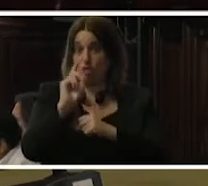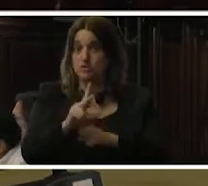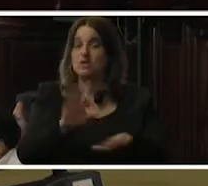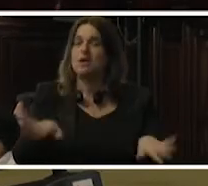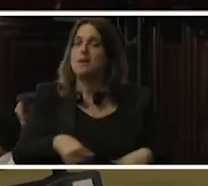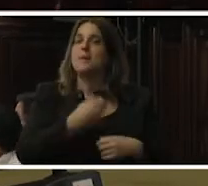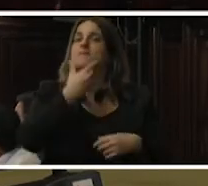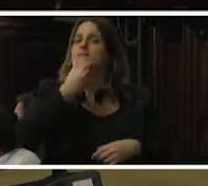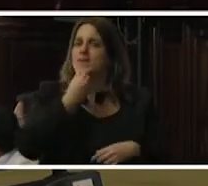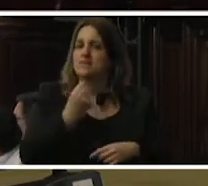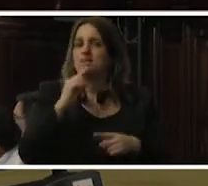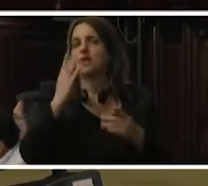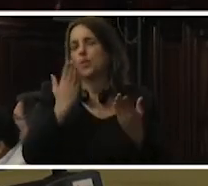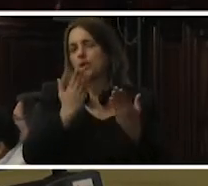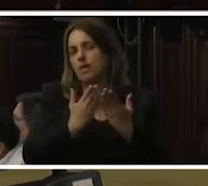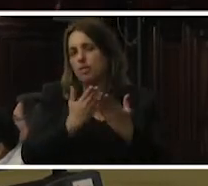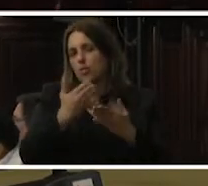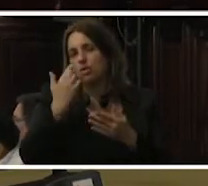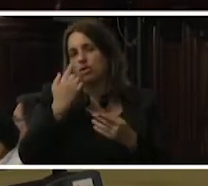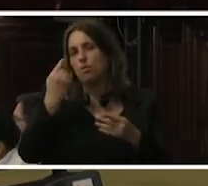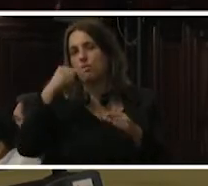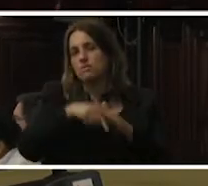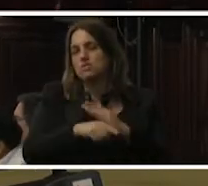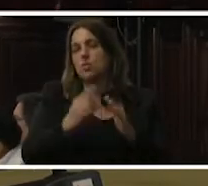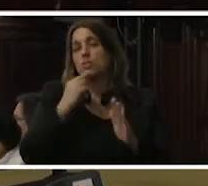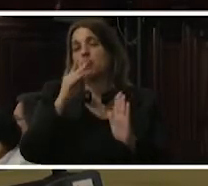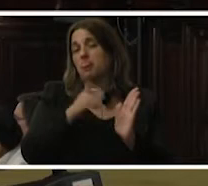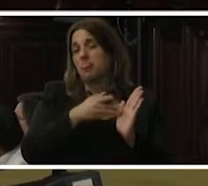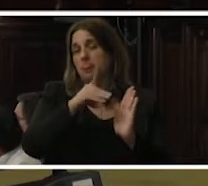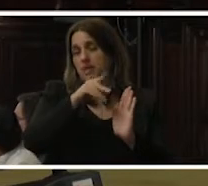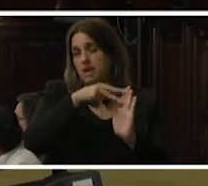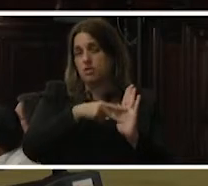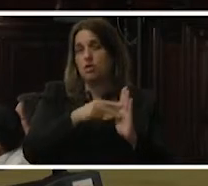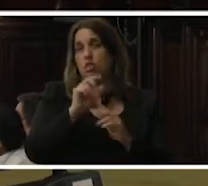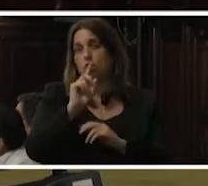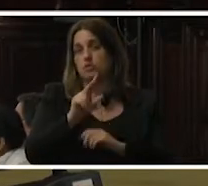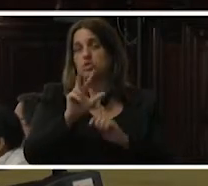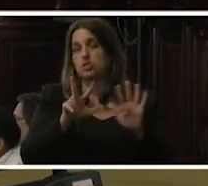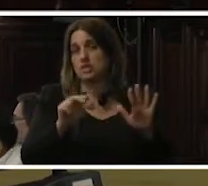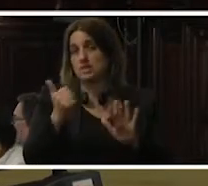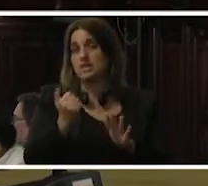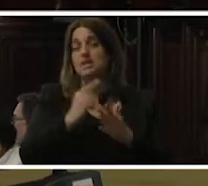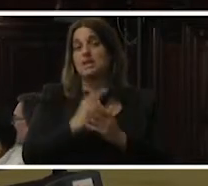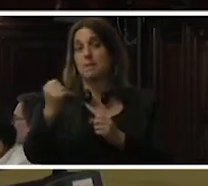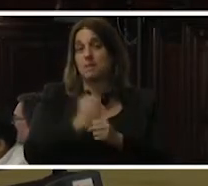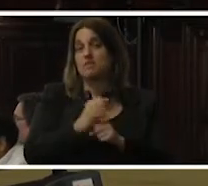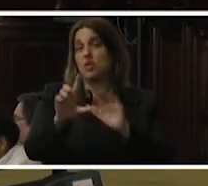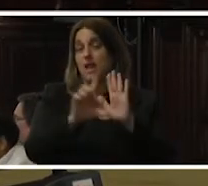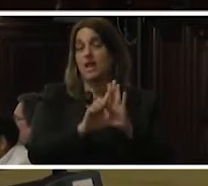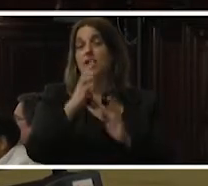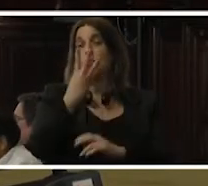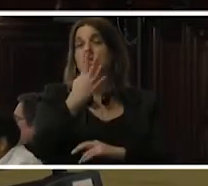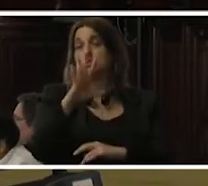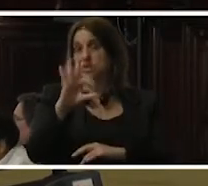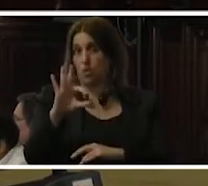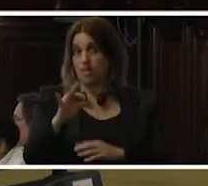estudio específico según decreto 1286 con la posterior aprobación de la ley 450. Todo